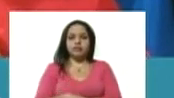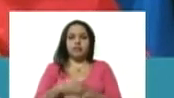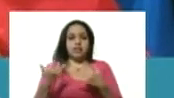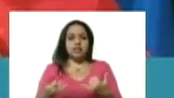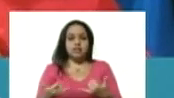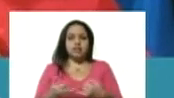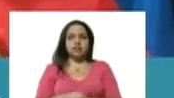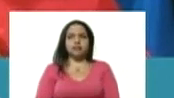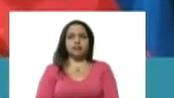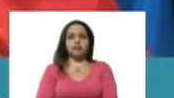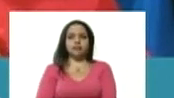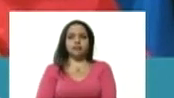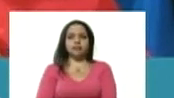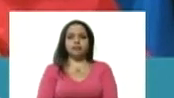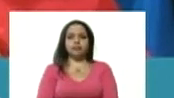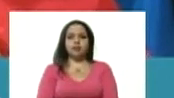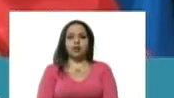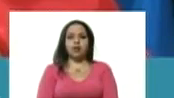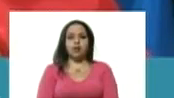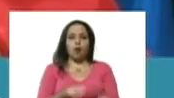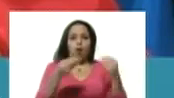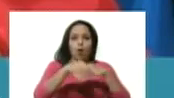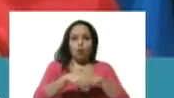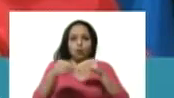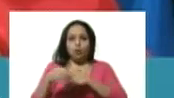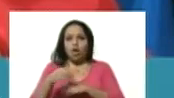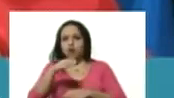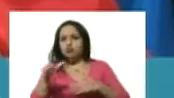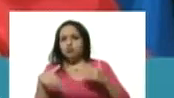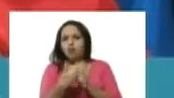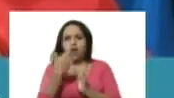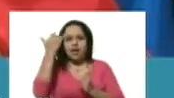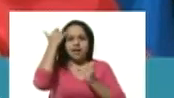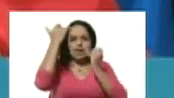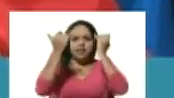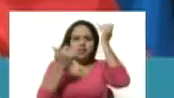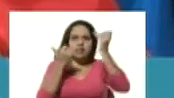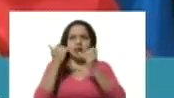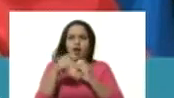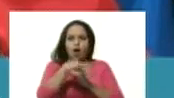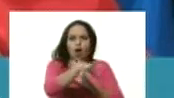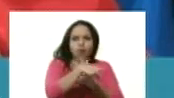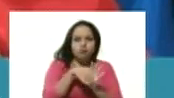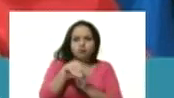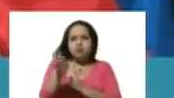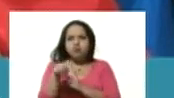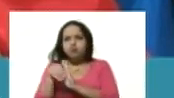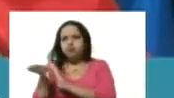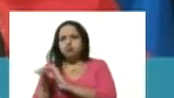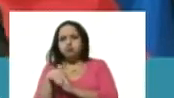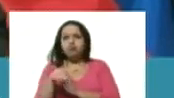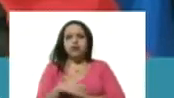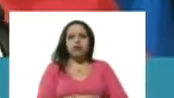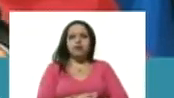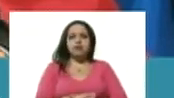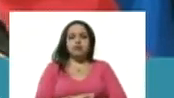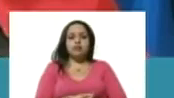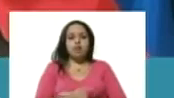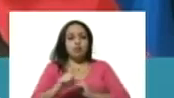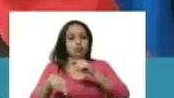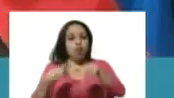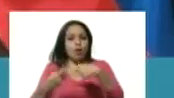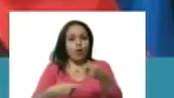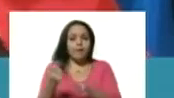aterrizarlos, concretarlos con todas las ideas que hemos recogido durante todos estos